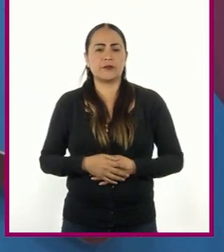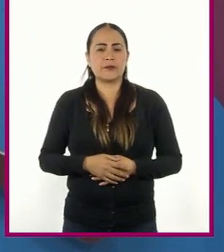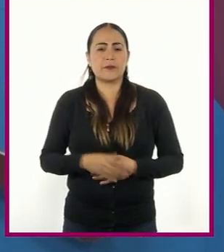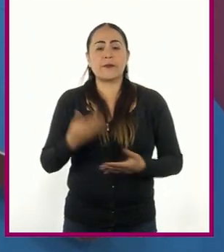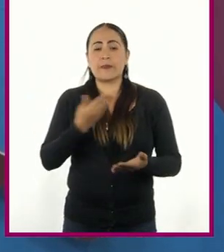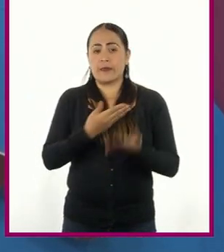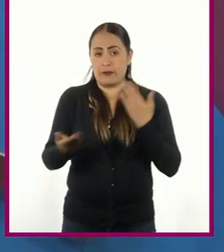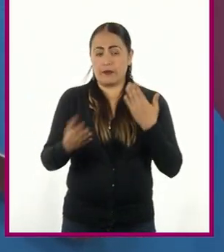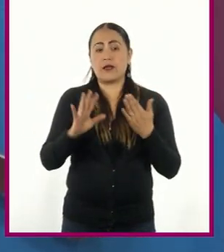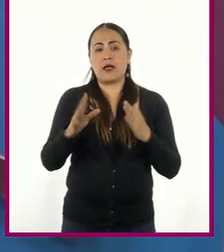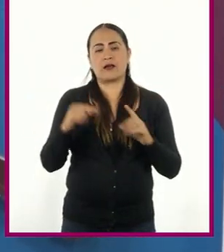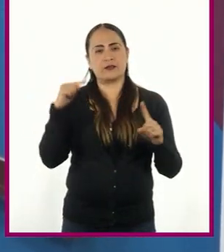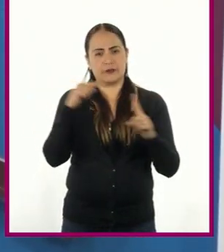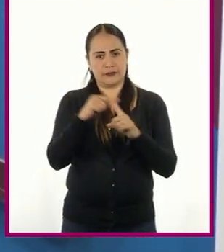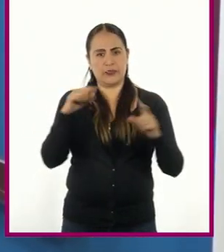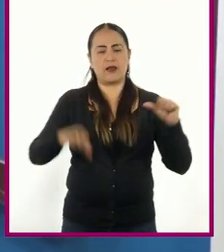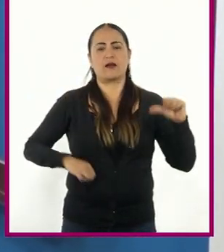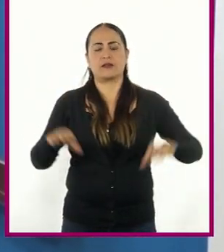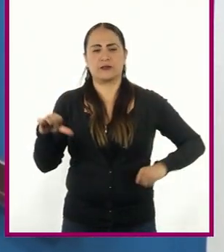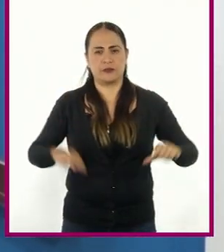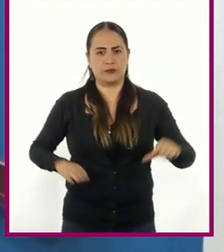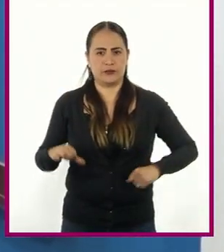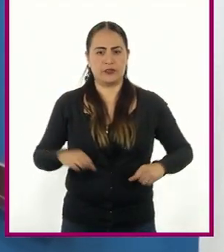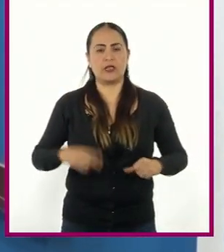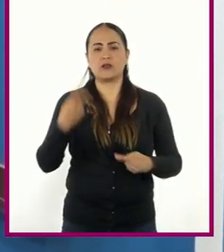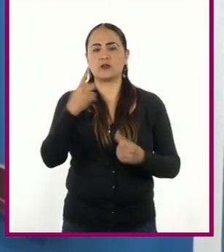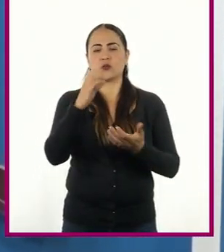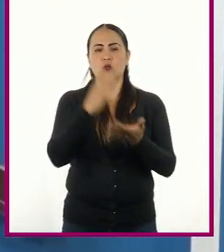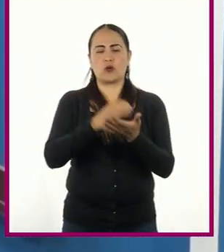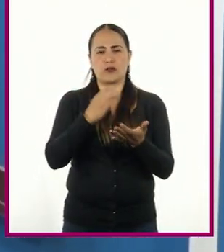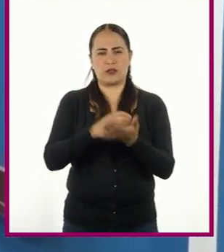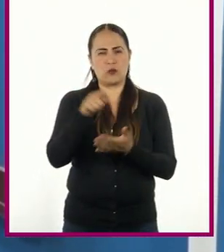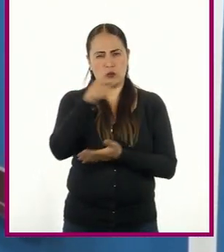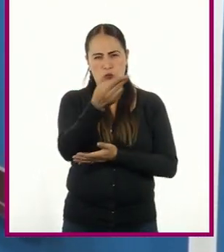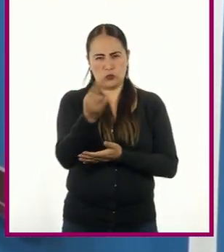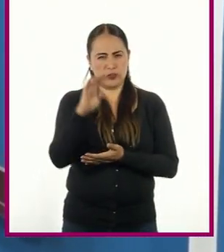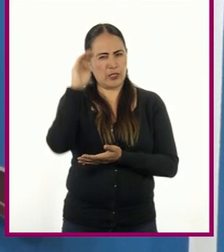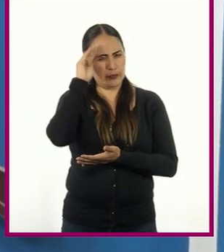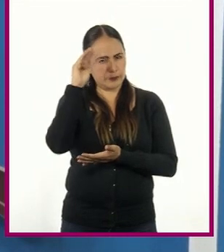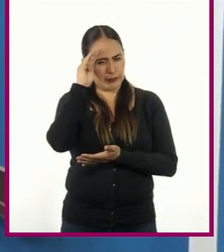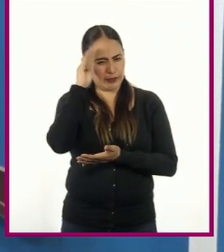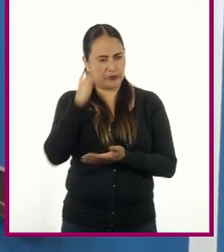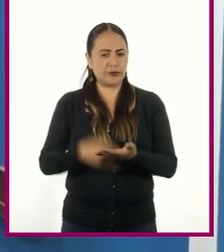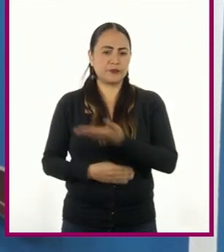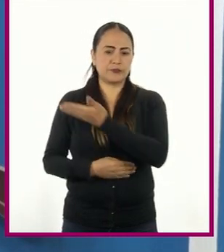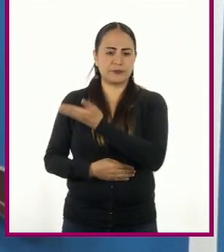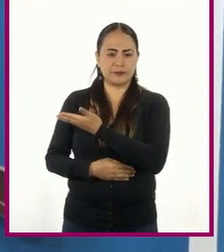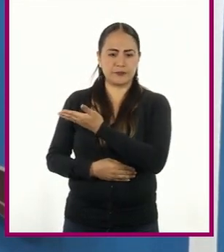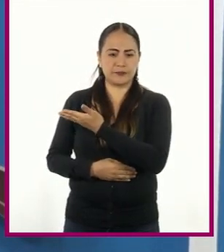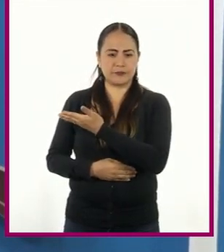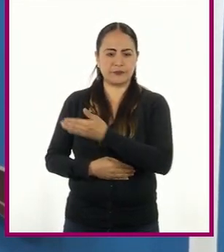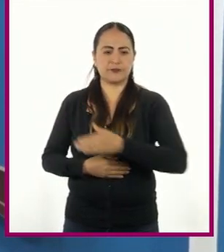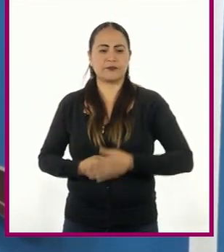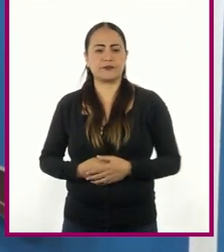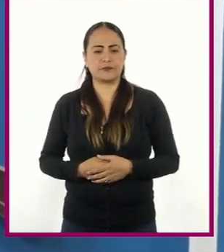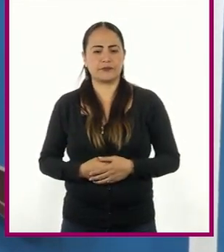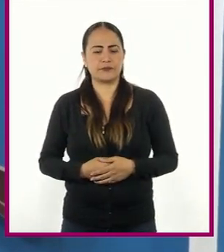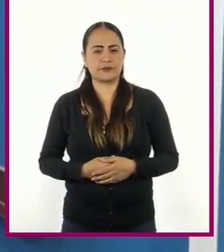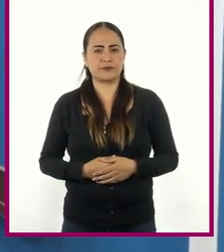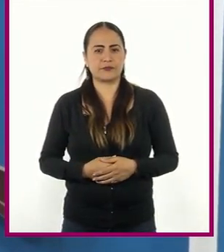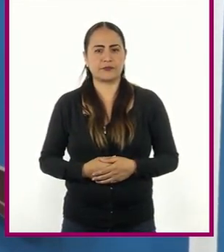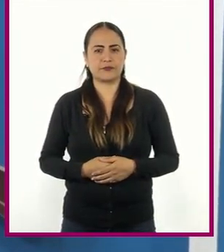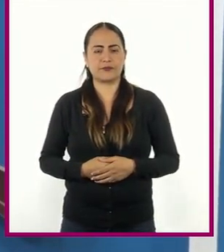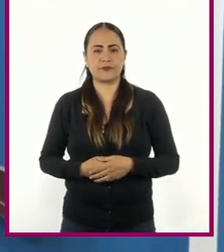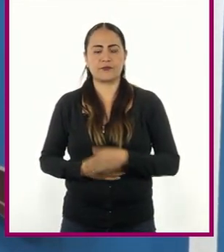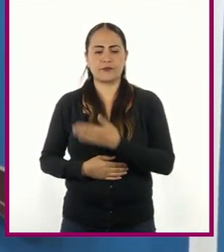Ahora es momento de proponerles un reto. En su cuaderno reflexionen lo siguiente. En este mundo globalizado, ¿cómo